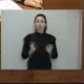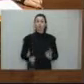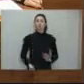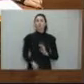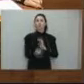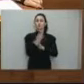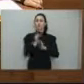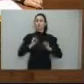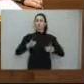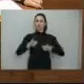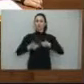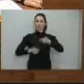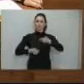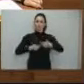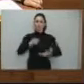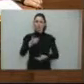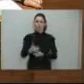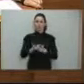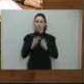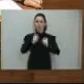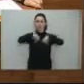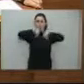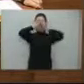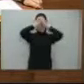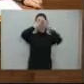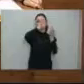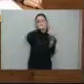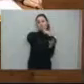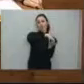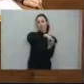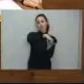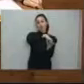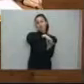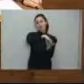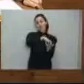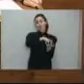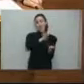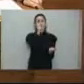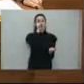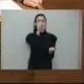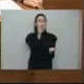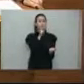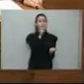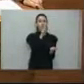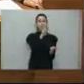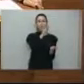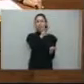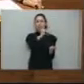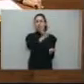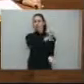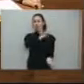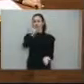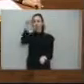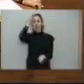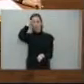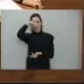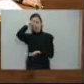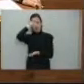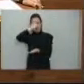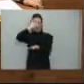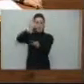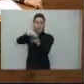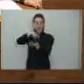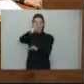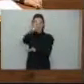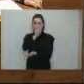en funcionamiento de 2 hospitales en Asturias, el Hospital Universitario Central de Asturias y el Hospital Álvarez Builla